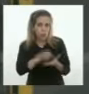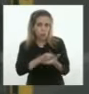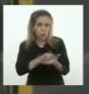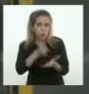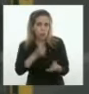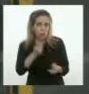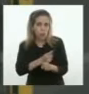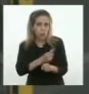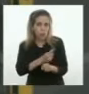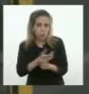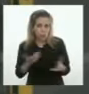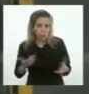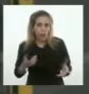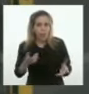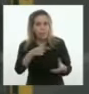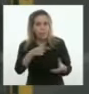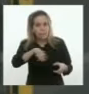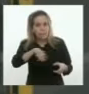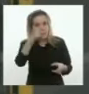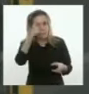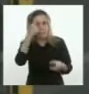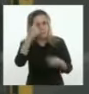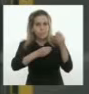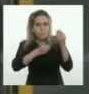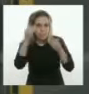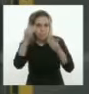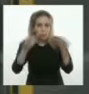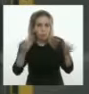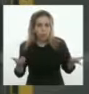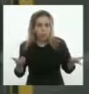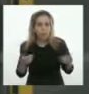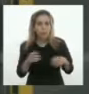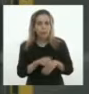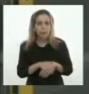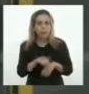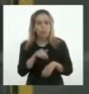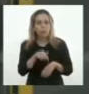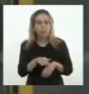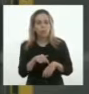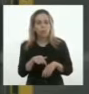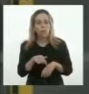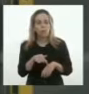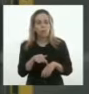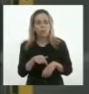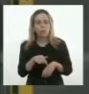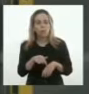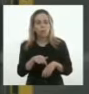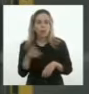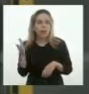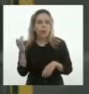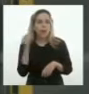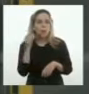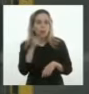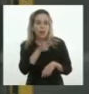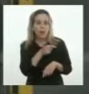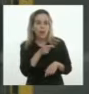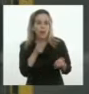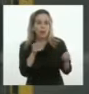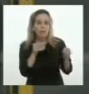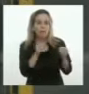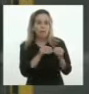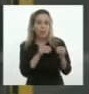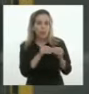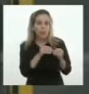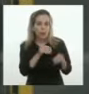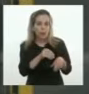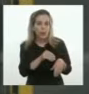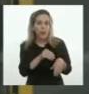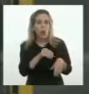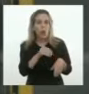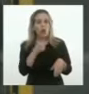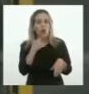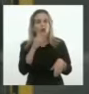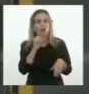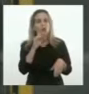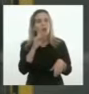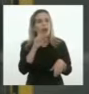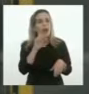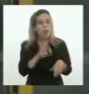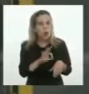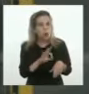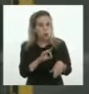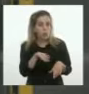magia preocupante hoy lo escucha va a marcar esto a mi querido amigo andrés manuel lópez obrador en